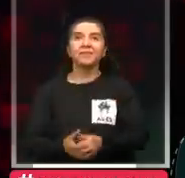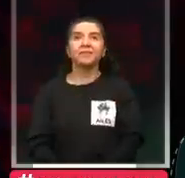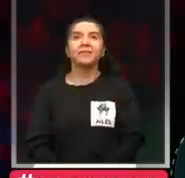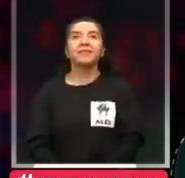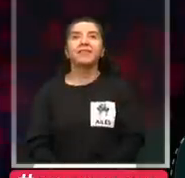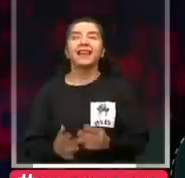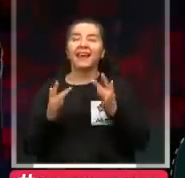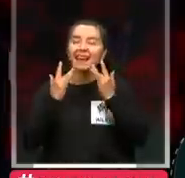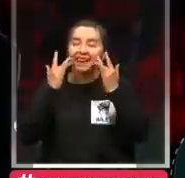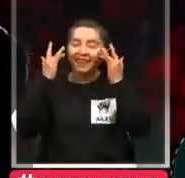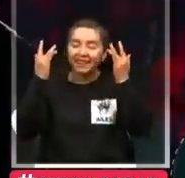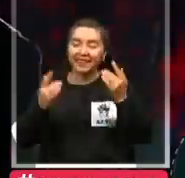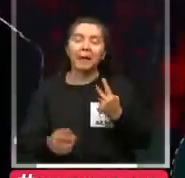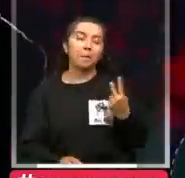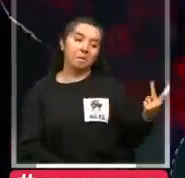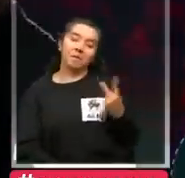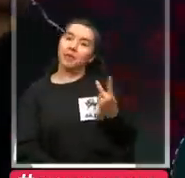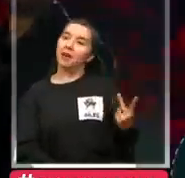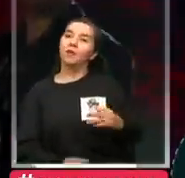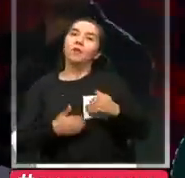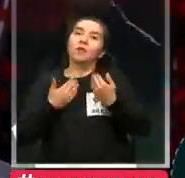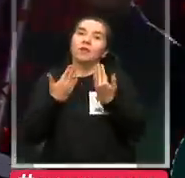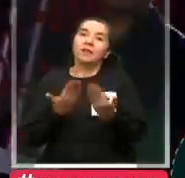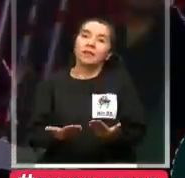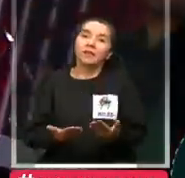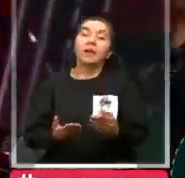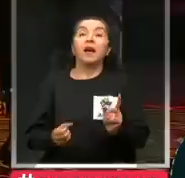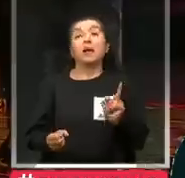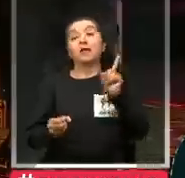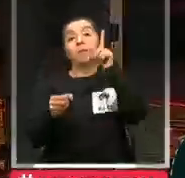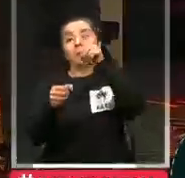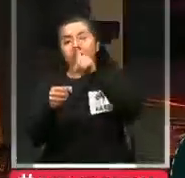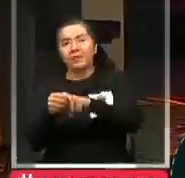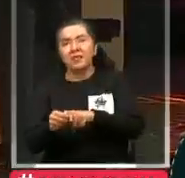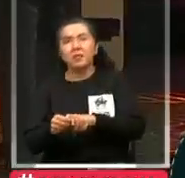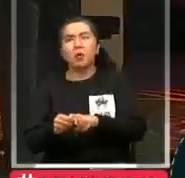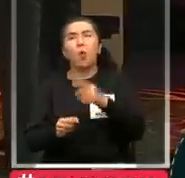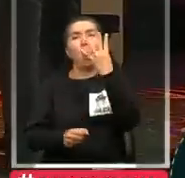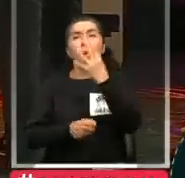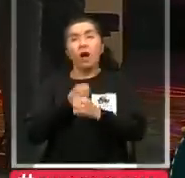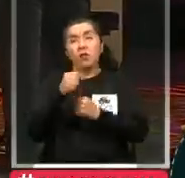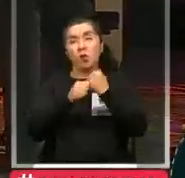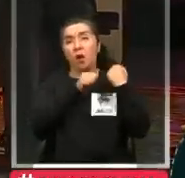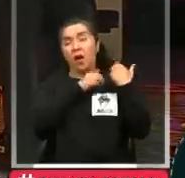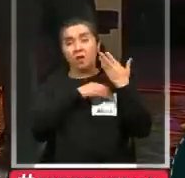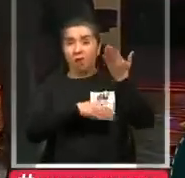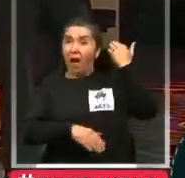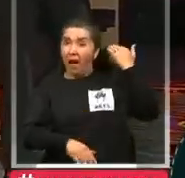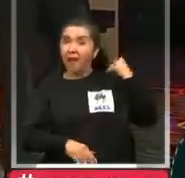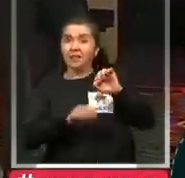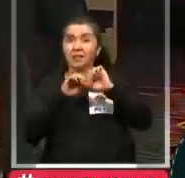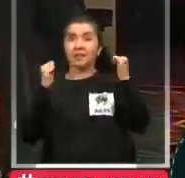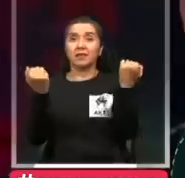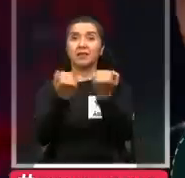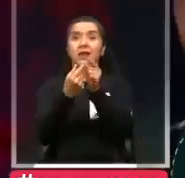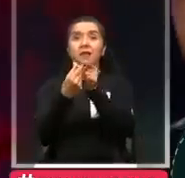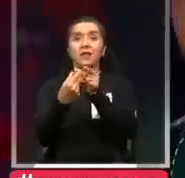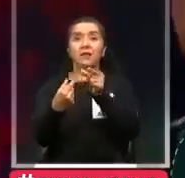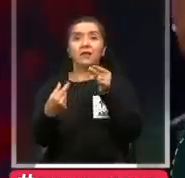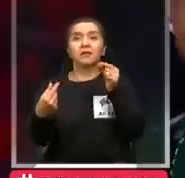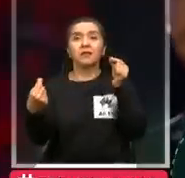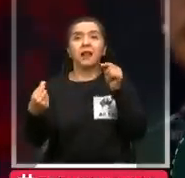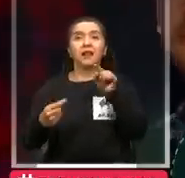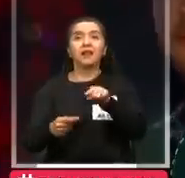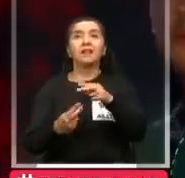Qué alegría para Lucía, para mí, estar participando después de 4 años aquí en el Estadio Nacional, en